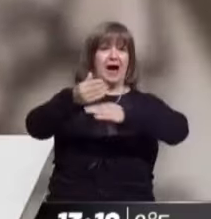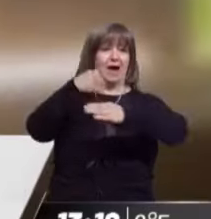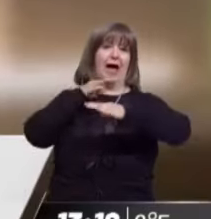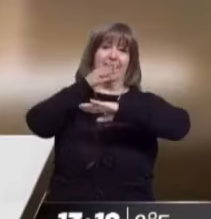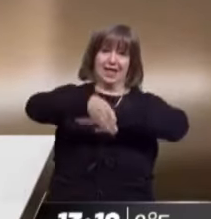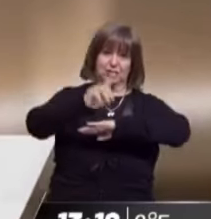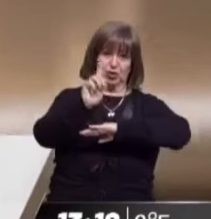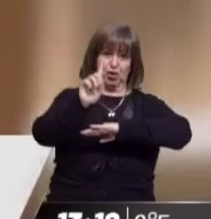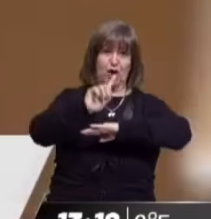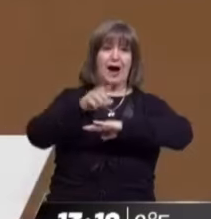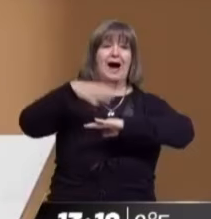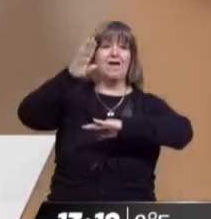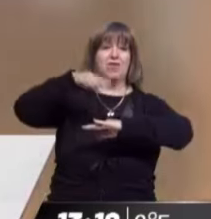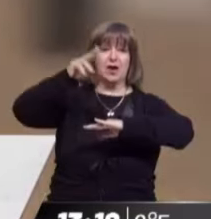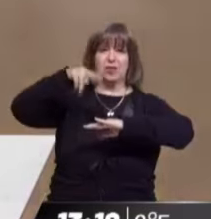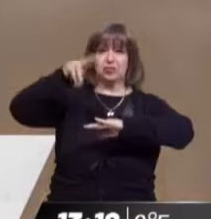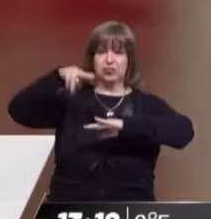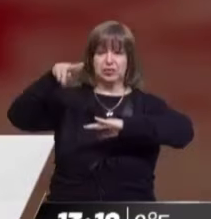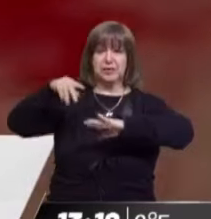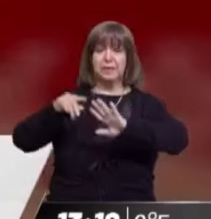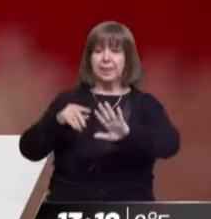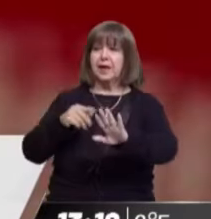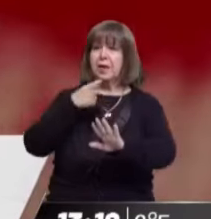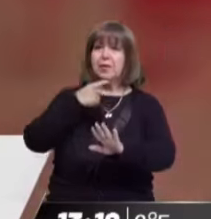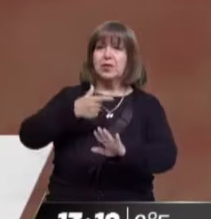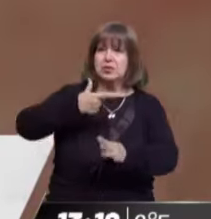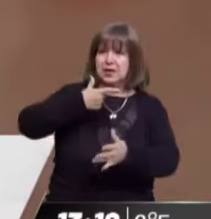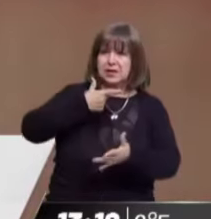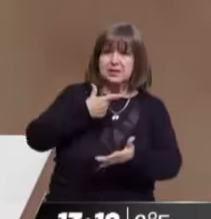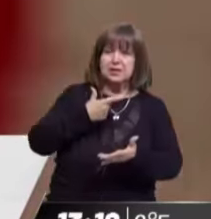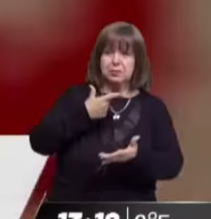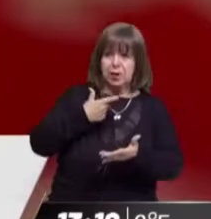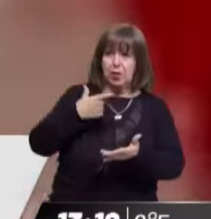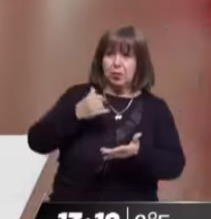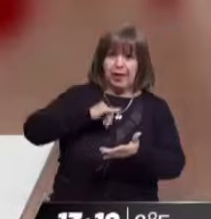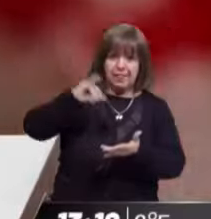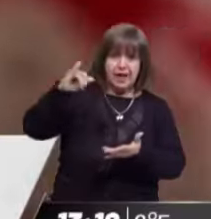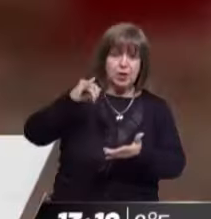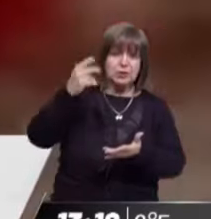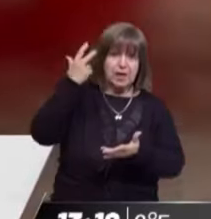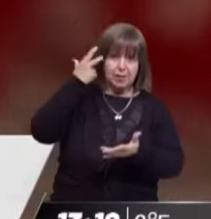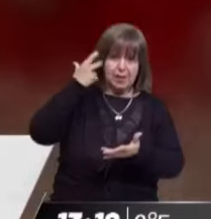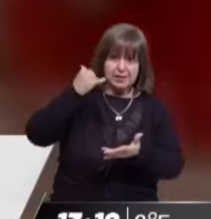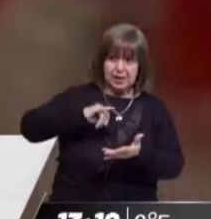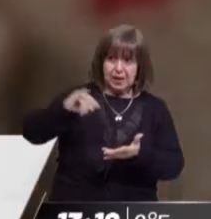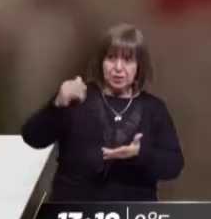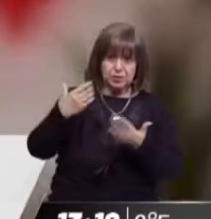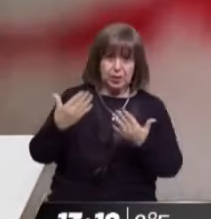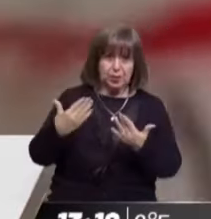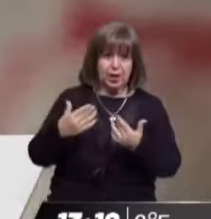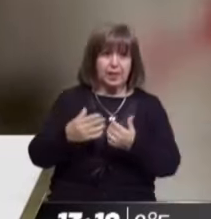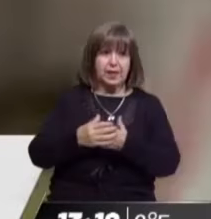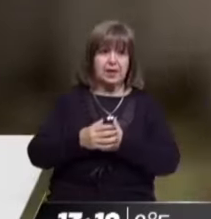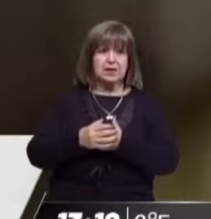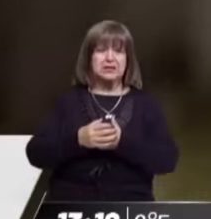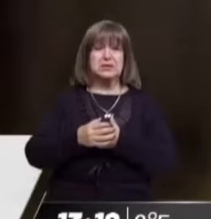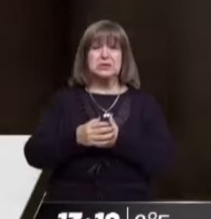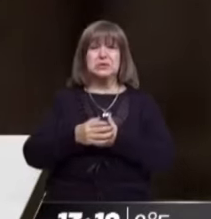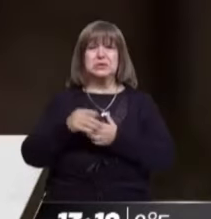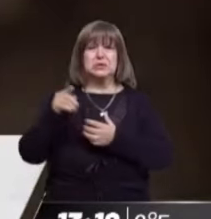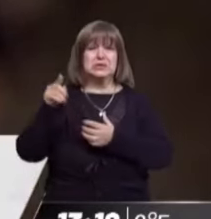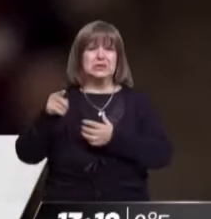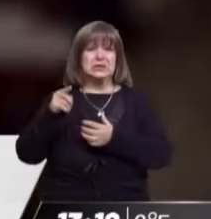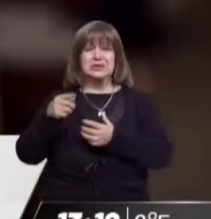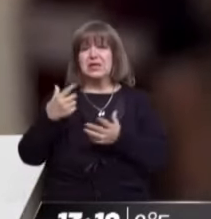afuera No e pues perdóname Juan puede haber alguna denuncia ahora de la familia Messi seguramente seguramente lo que desconocemos es si estaban allí en el